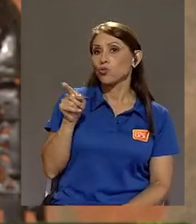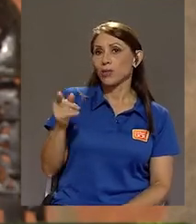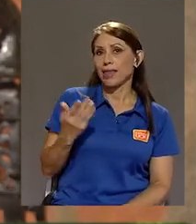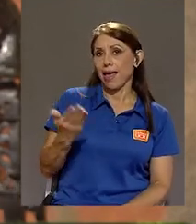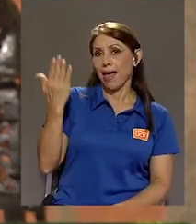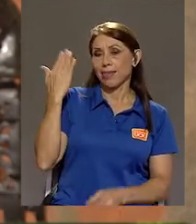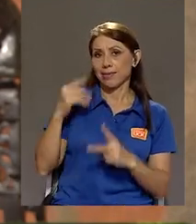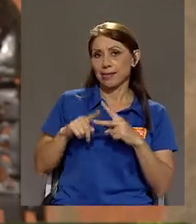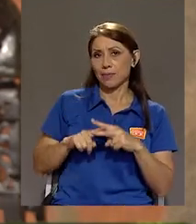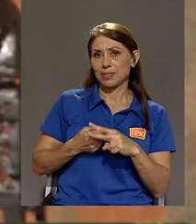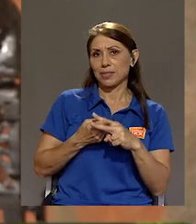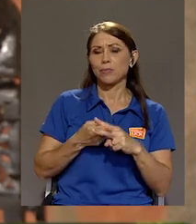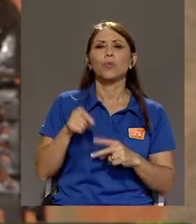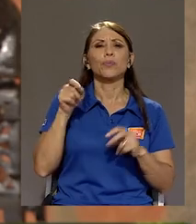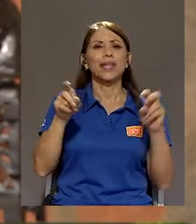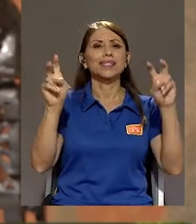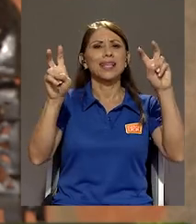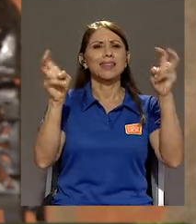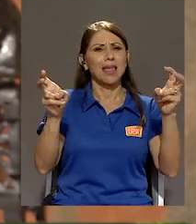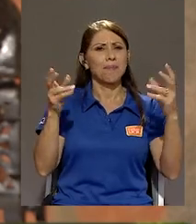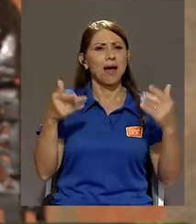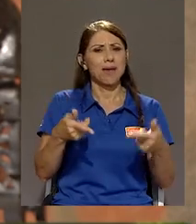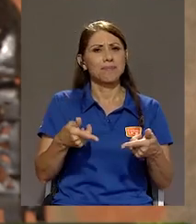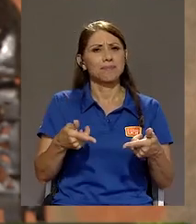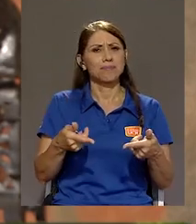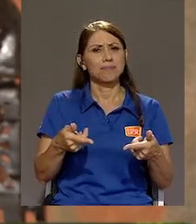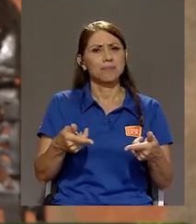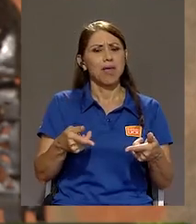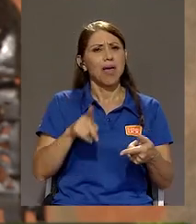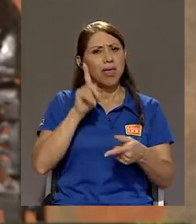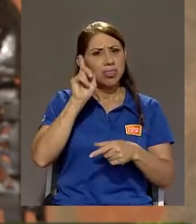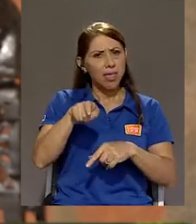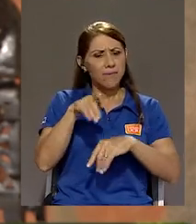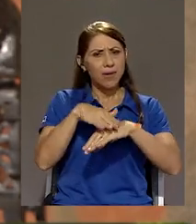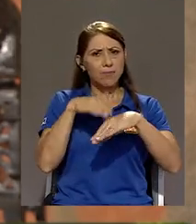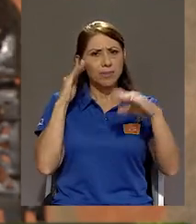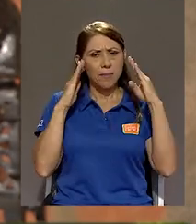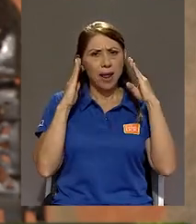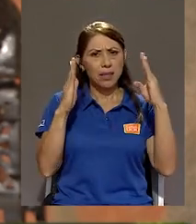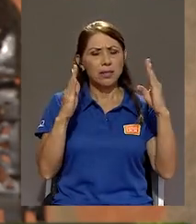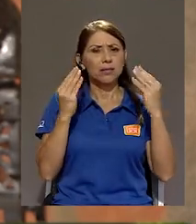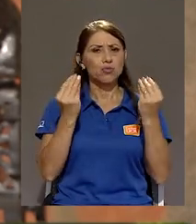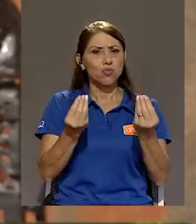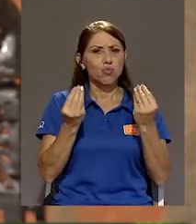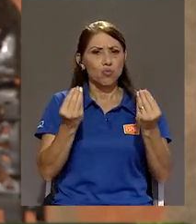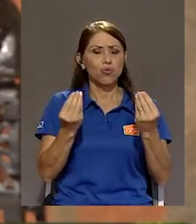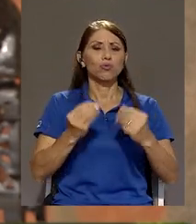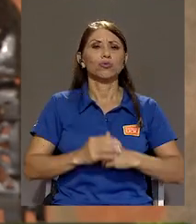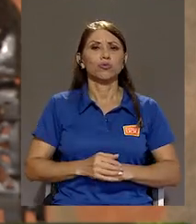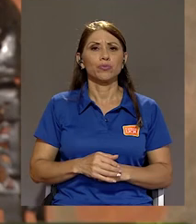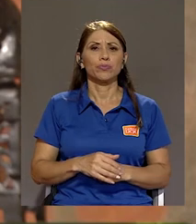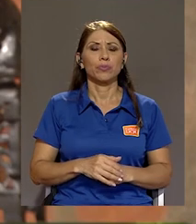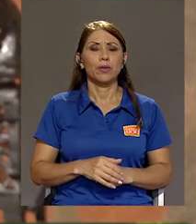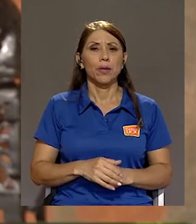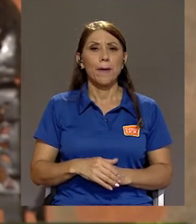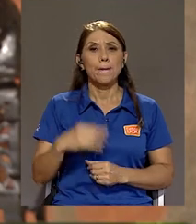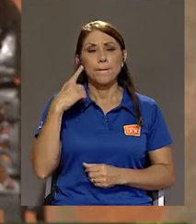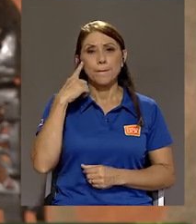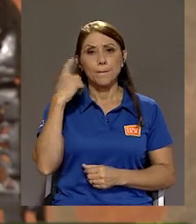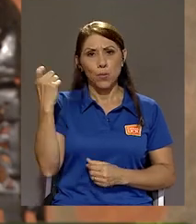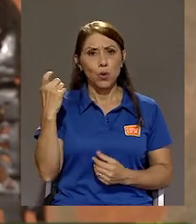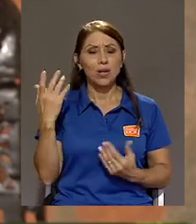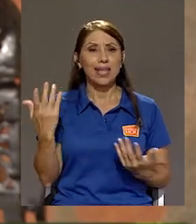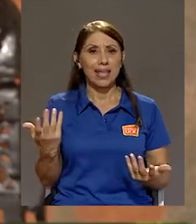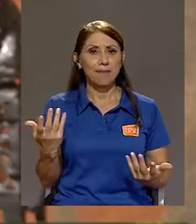introducción, es un tema que nos tiene que llamar mucho la atención, porque de alguna